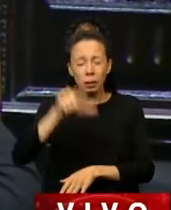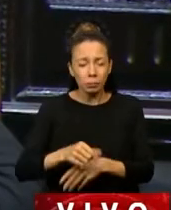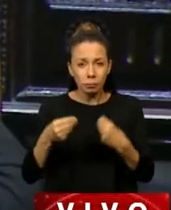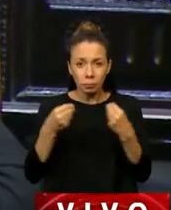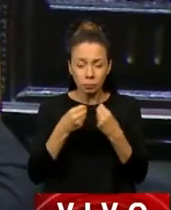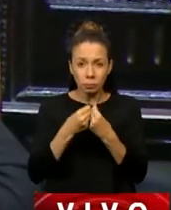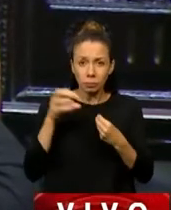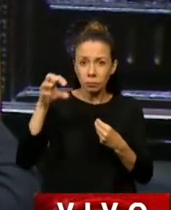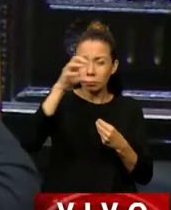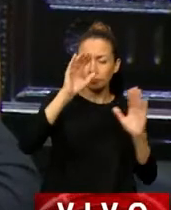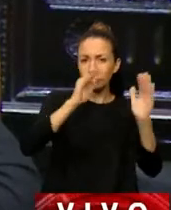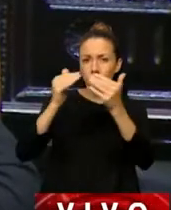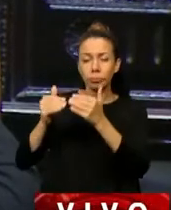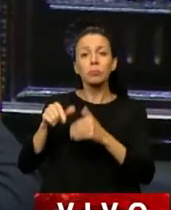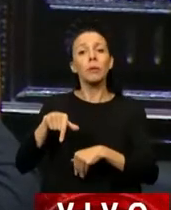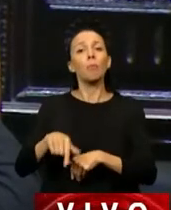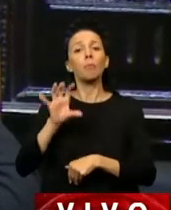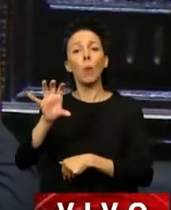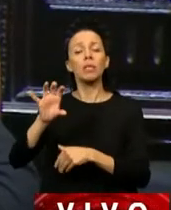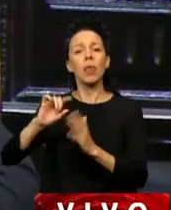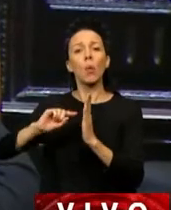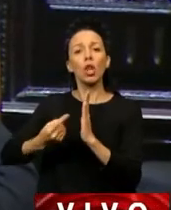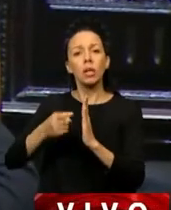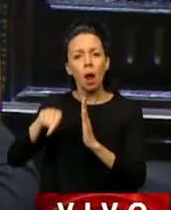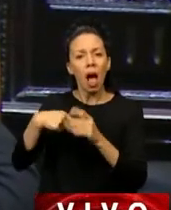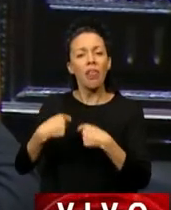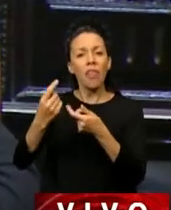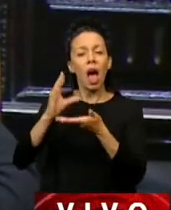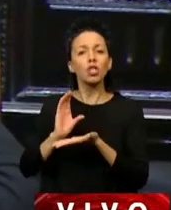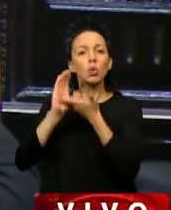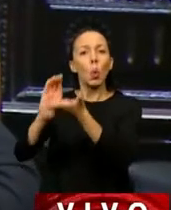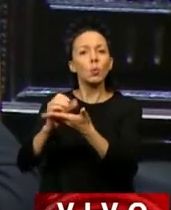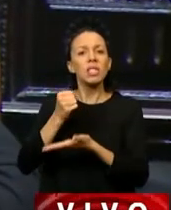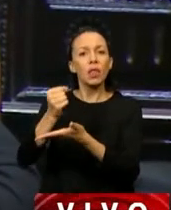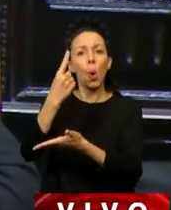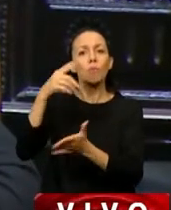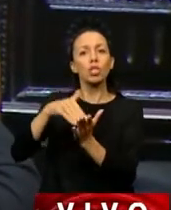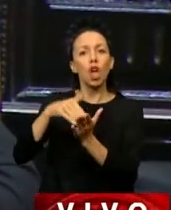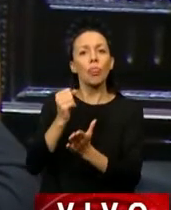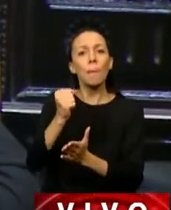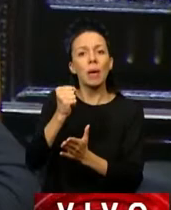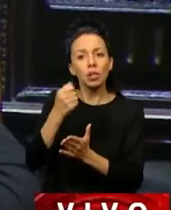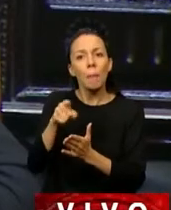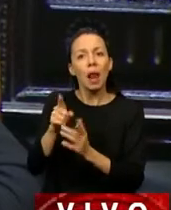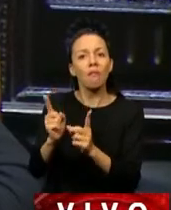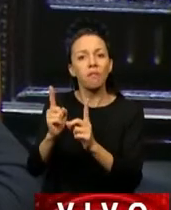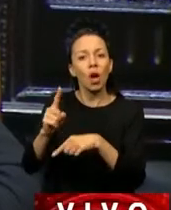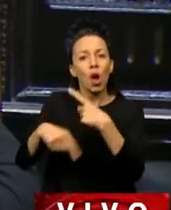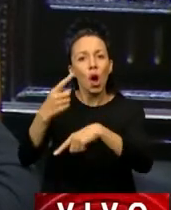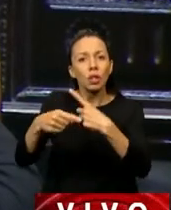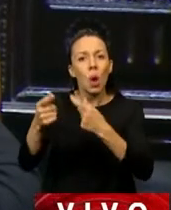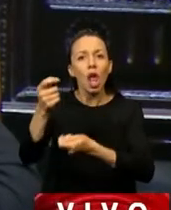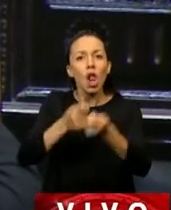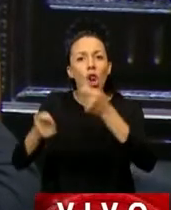en la provincia de Buenos Aires se están dando subsidios de 1 millón de pesos para mantener abiertos locales que no